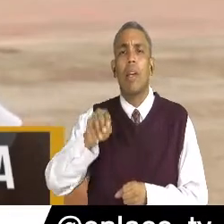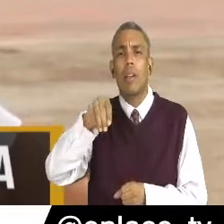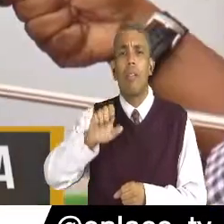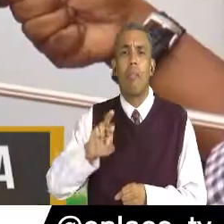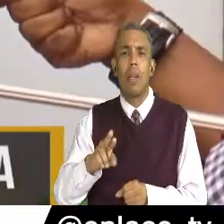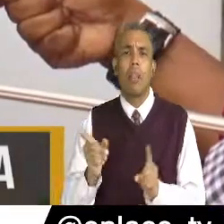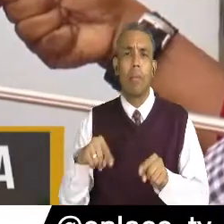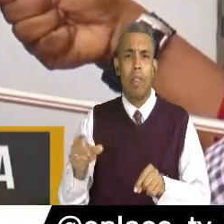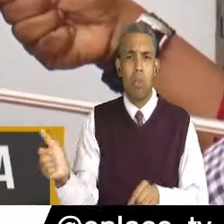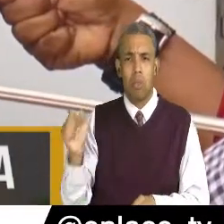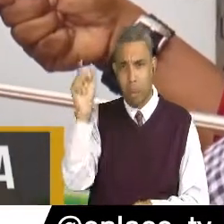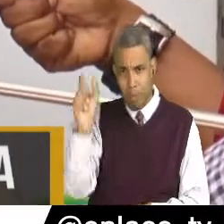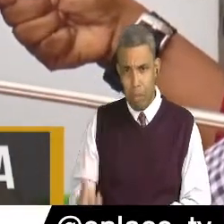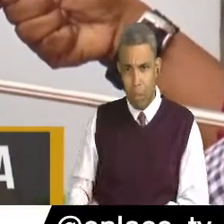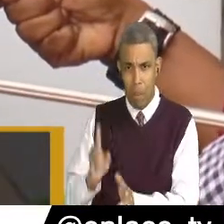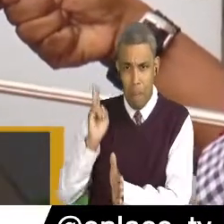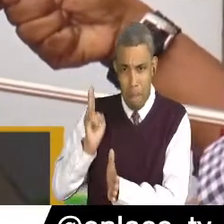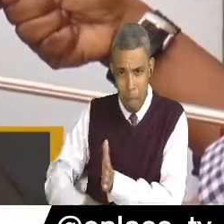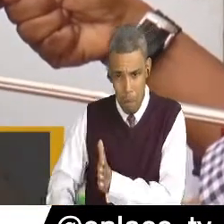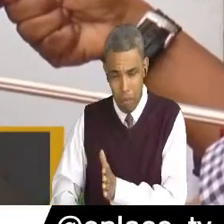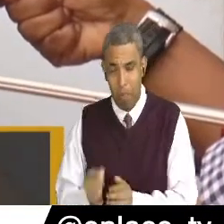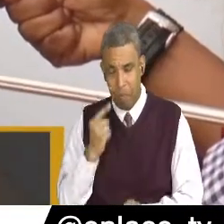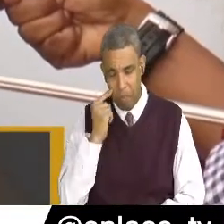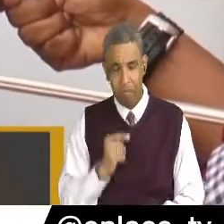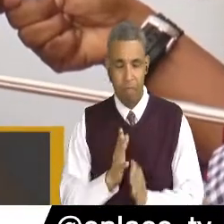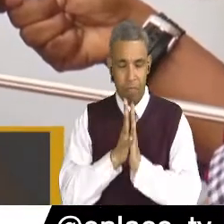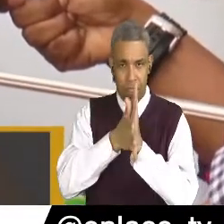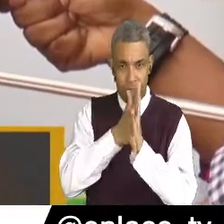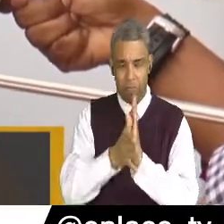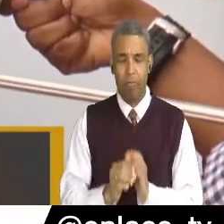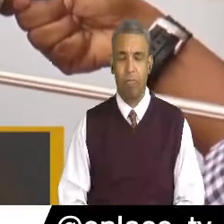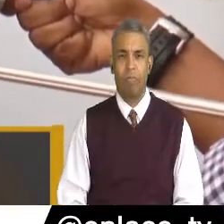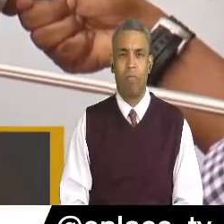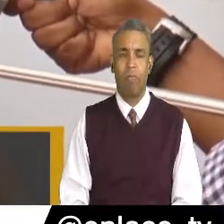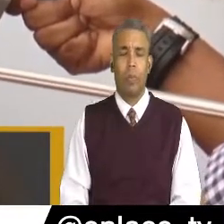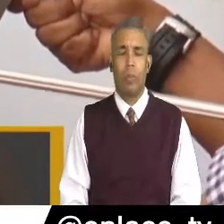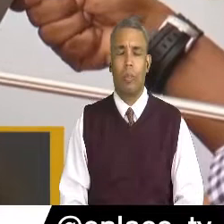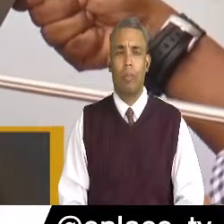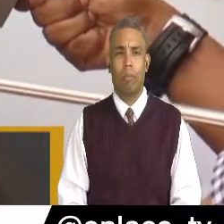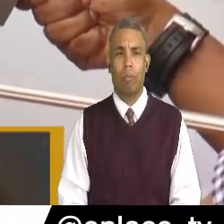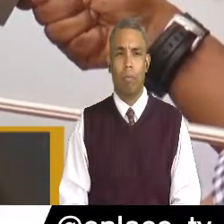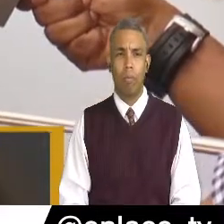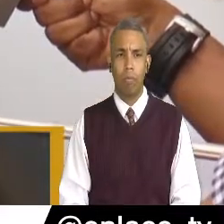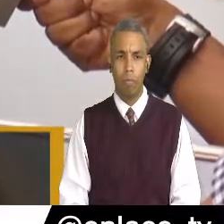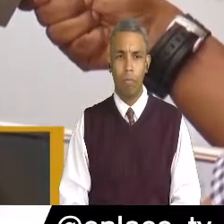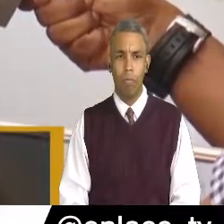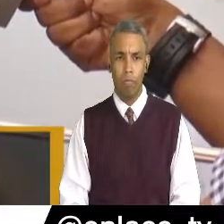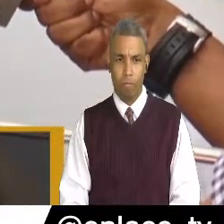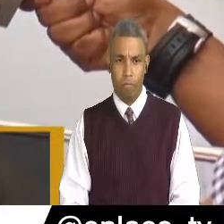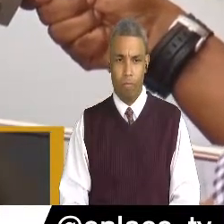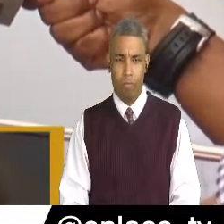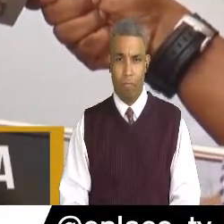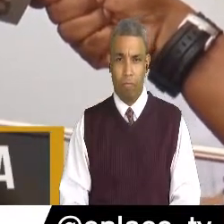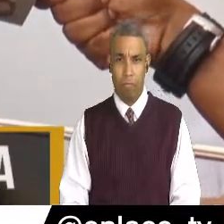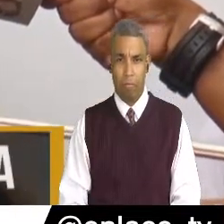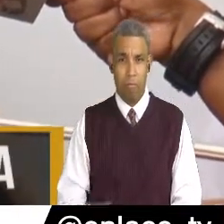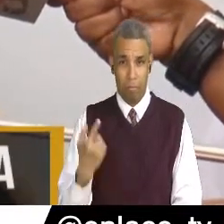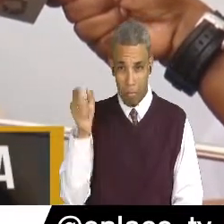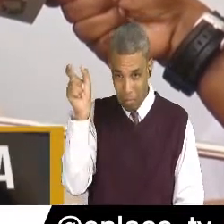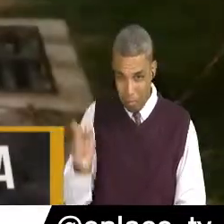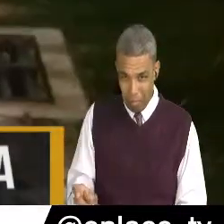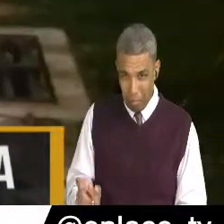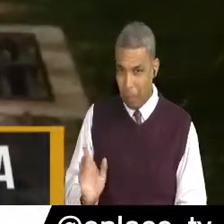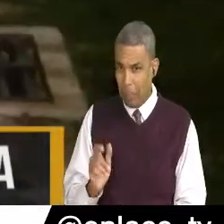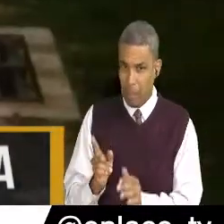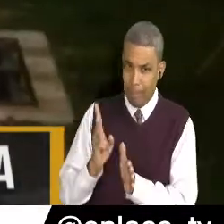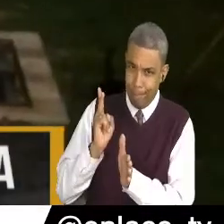violento. Se presenta otro hecho acá en el municipio de Barranca Bermeja, donde es asesinada una persona con arma de fuego.